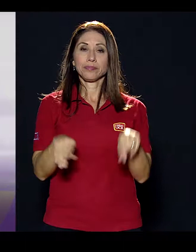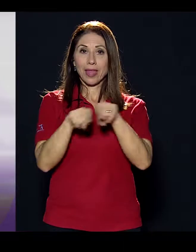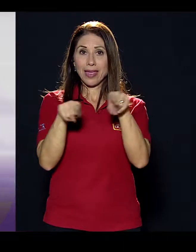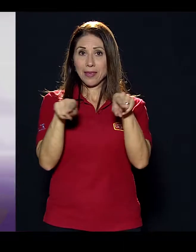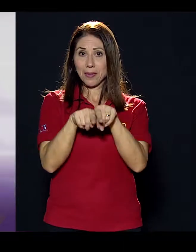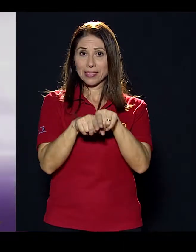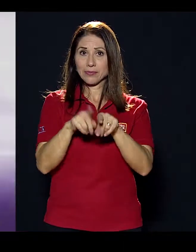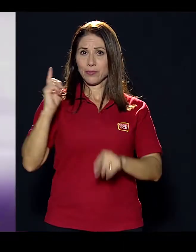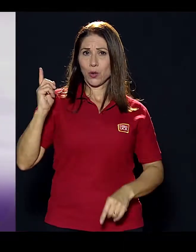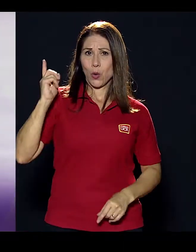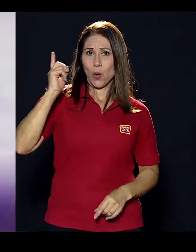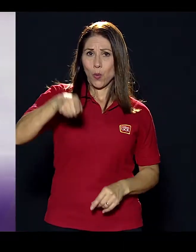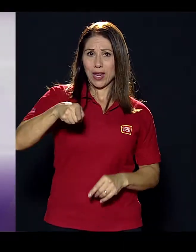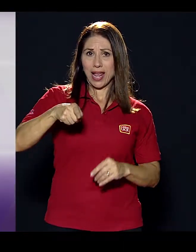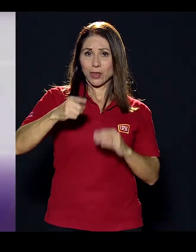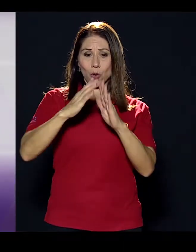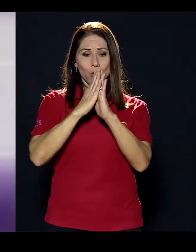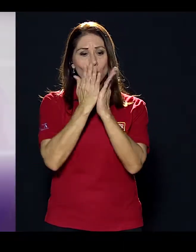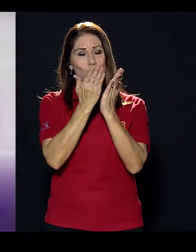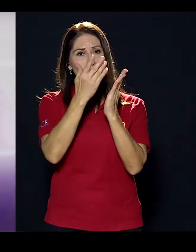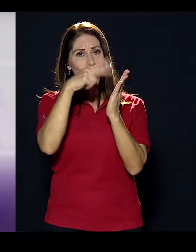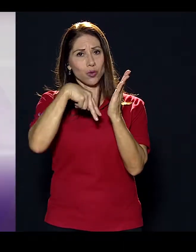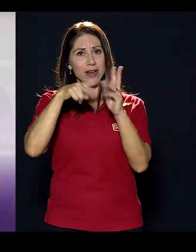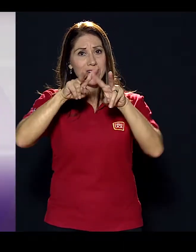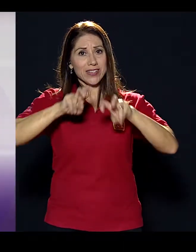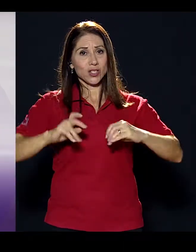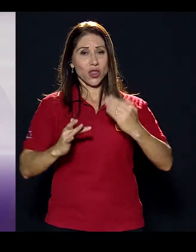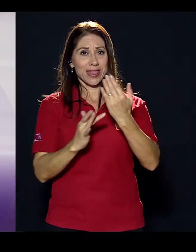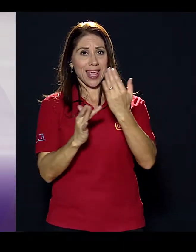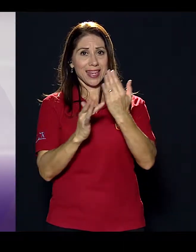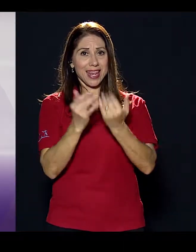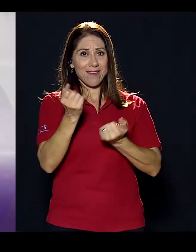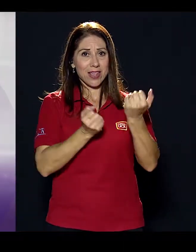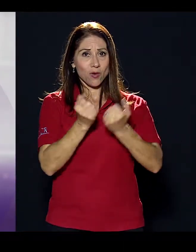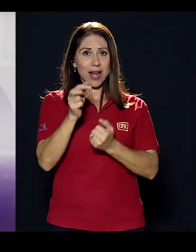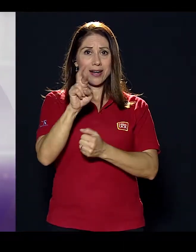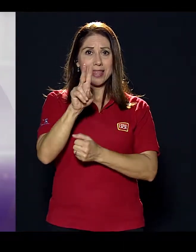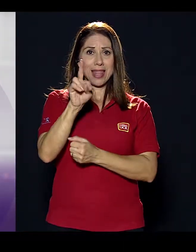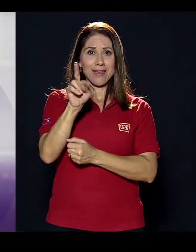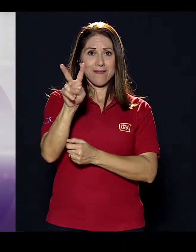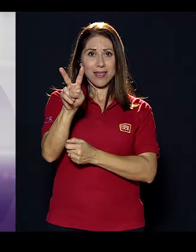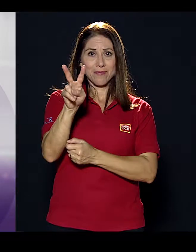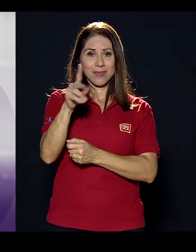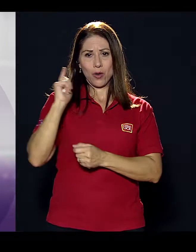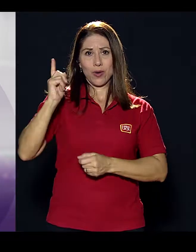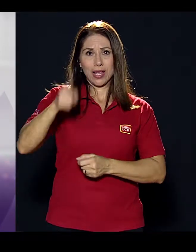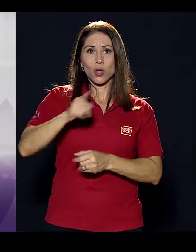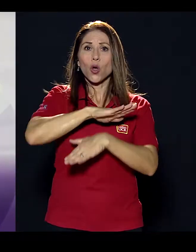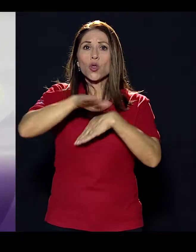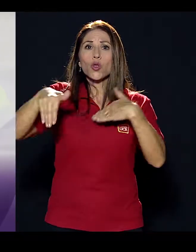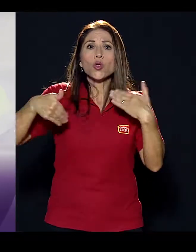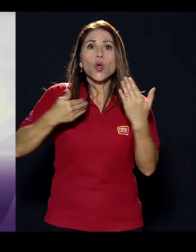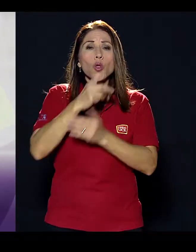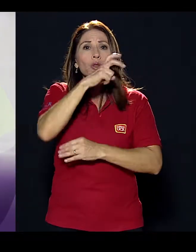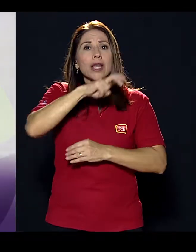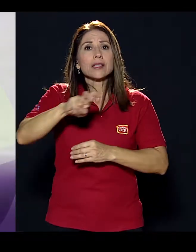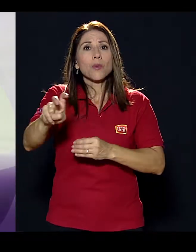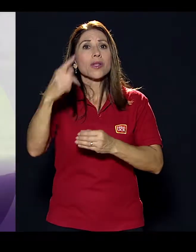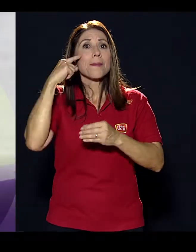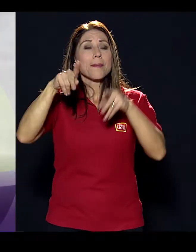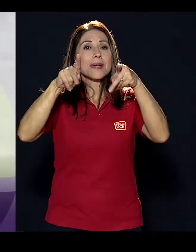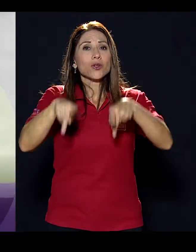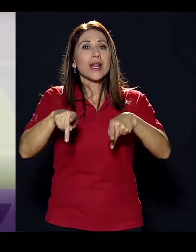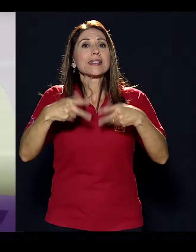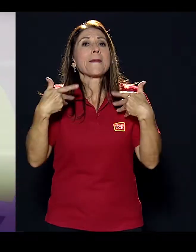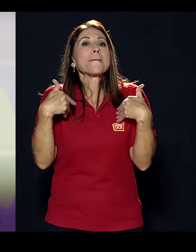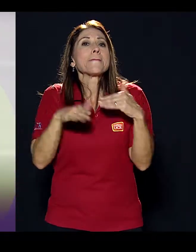Además, se incorpora como obligatorio en el Manual de Revisión Técnica Vehicular que toda unidad de transporte público colectivo disponga mínimo de 4